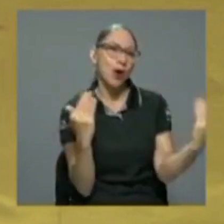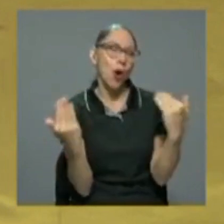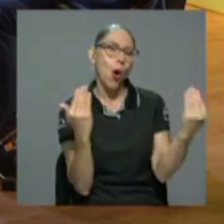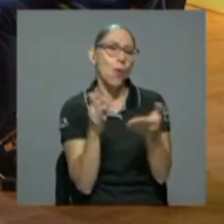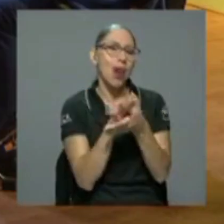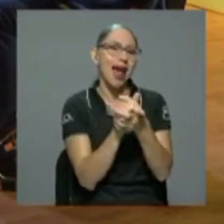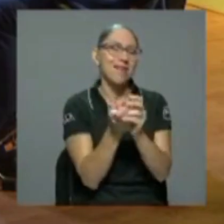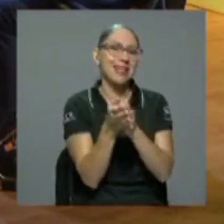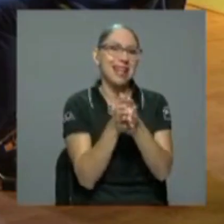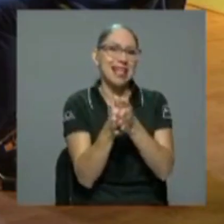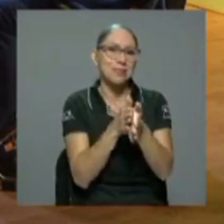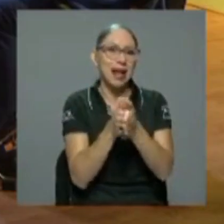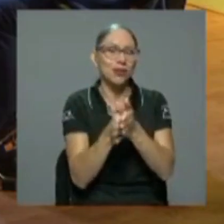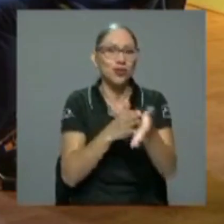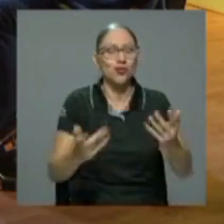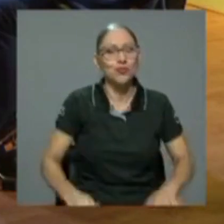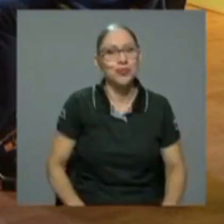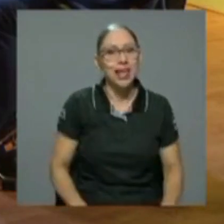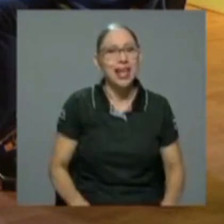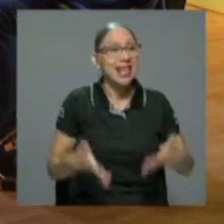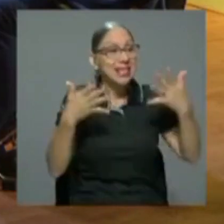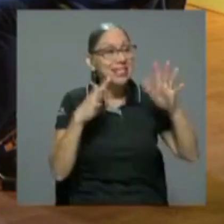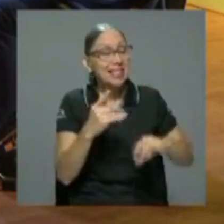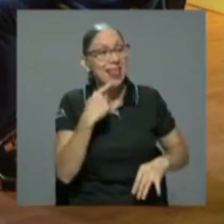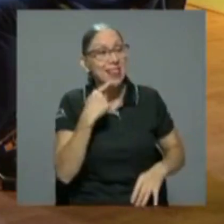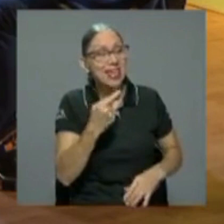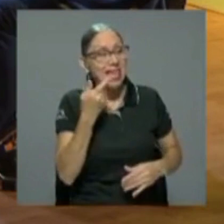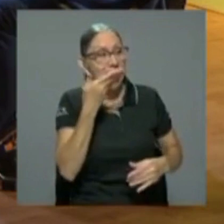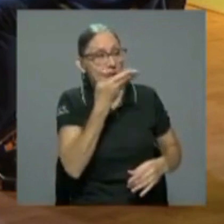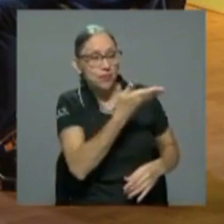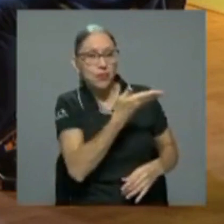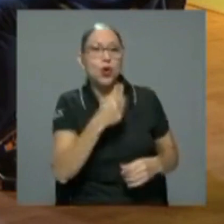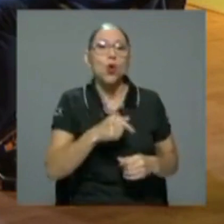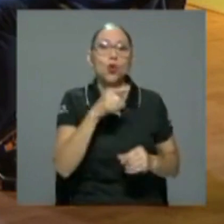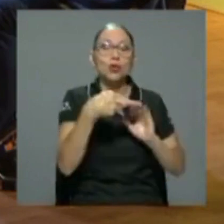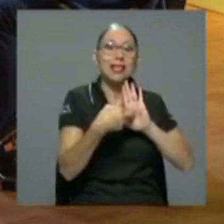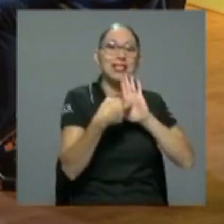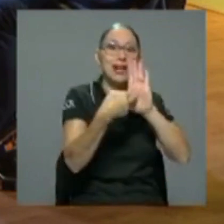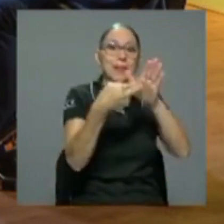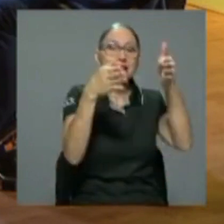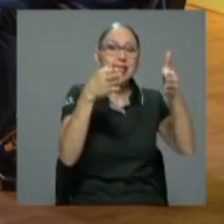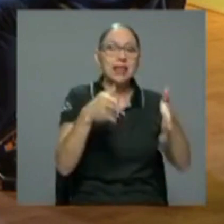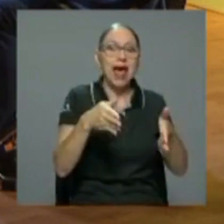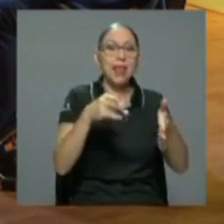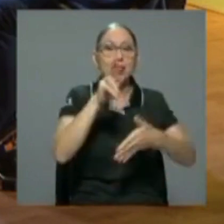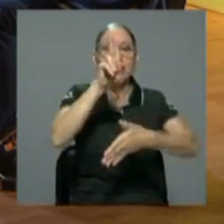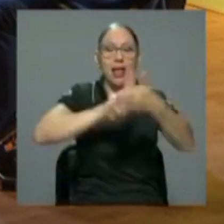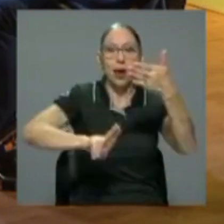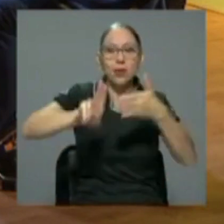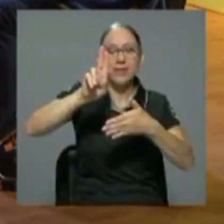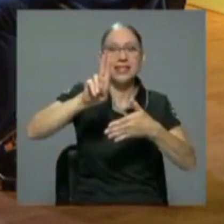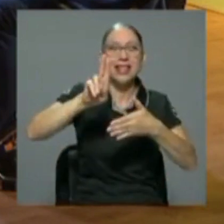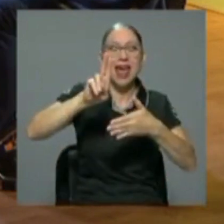Ya dije, don Guillermo, que usted representó a la universidad